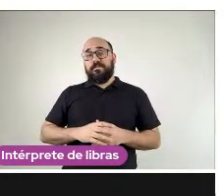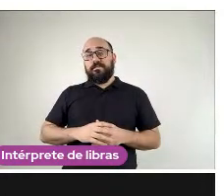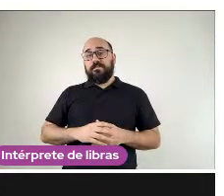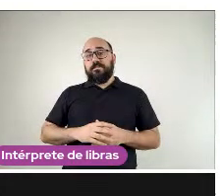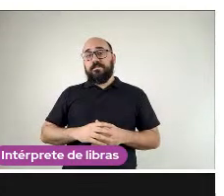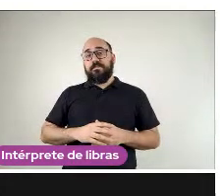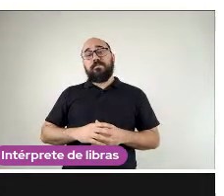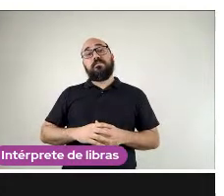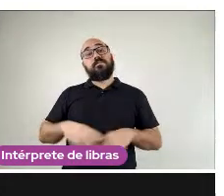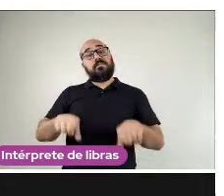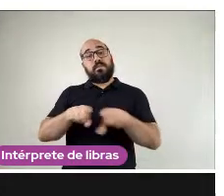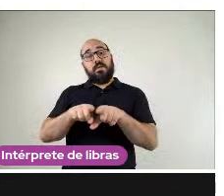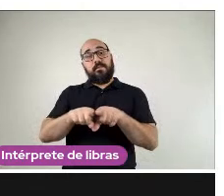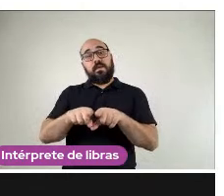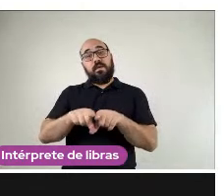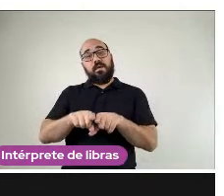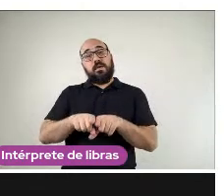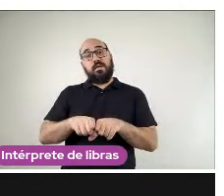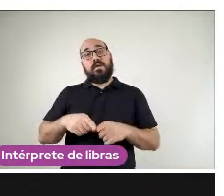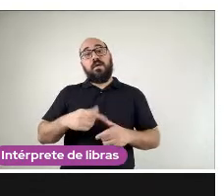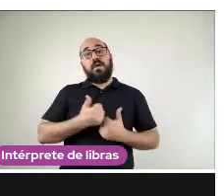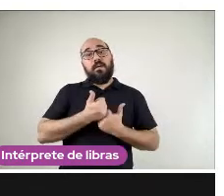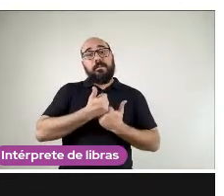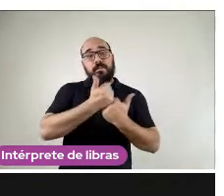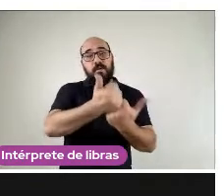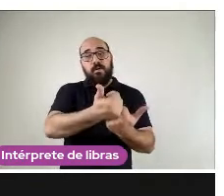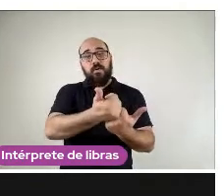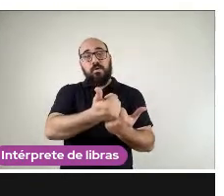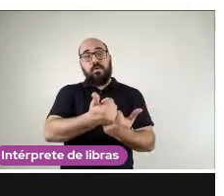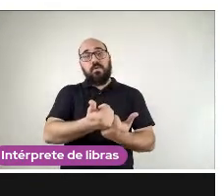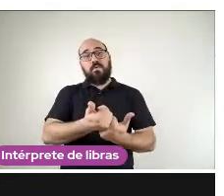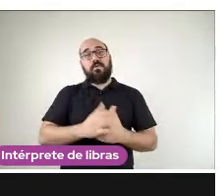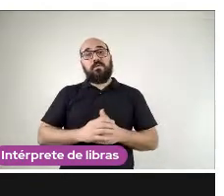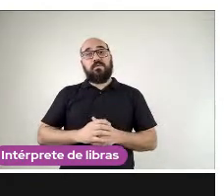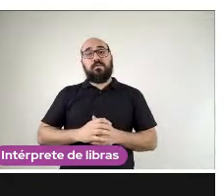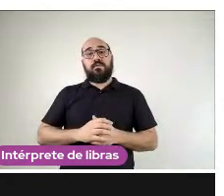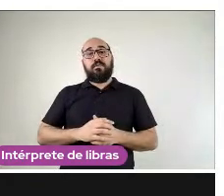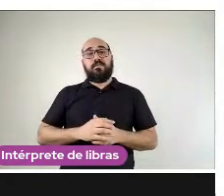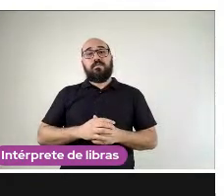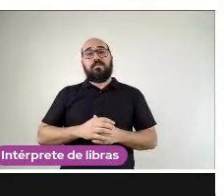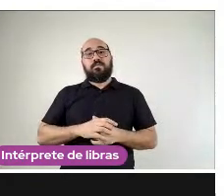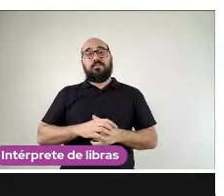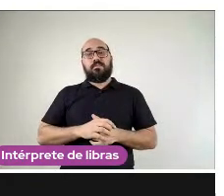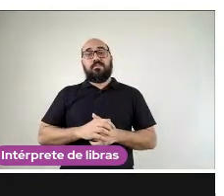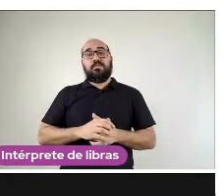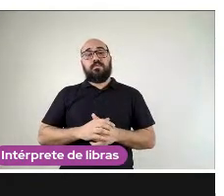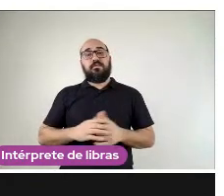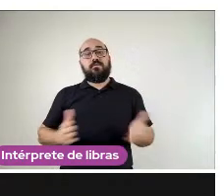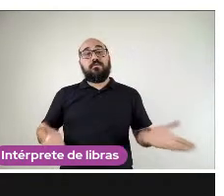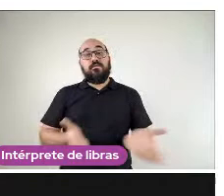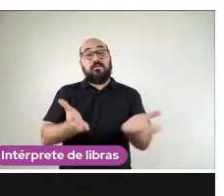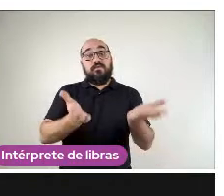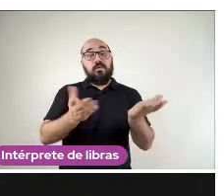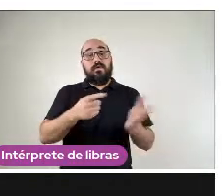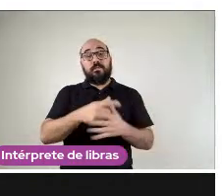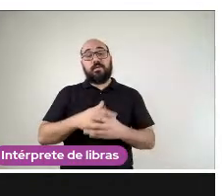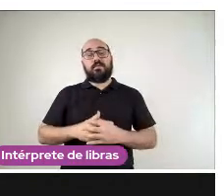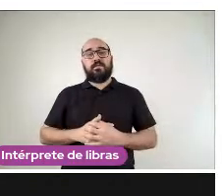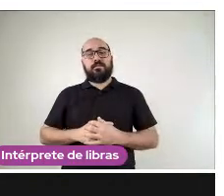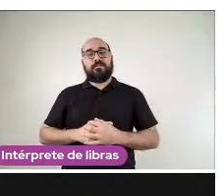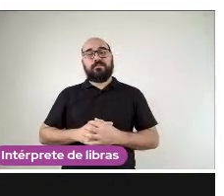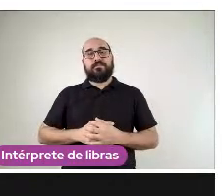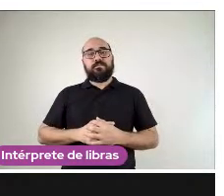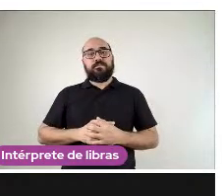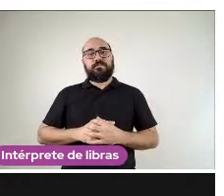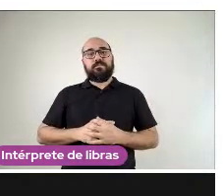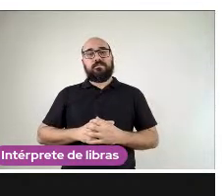pescar con una línea de pesca de manera artesanal. Eso es bueno porque al final en lugar de intentar llenar